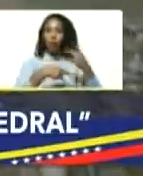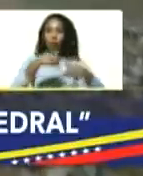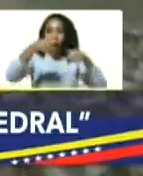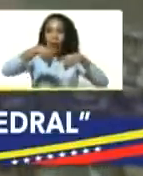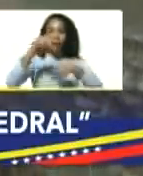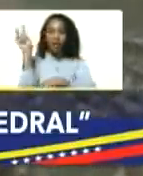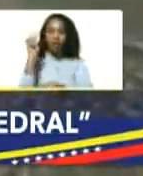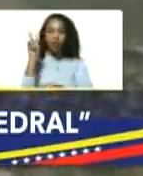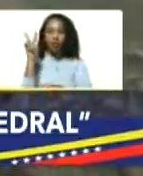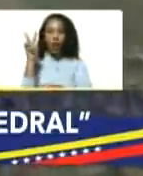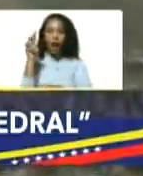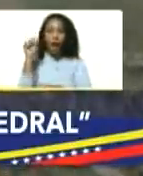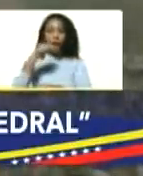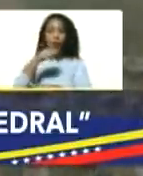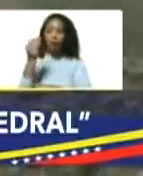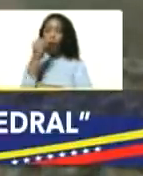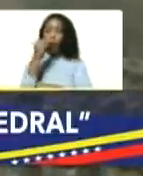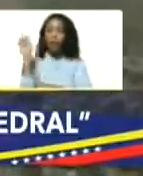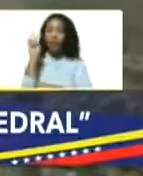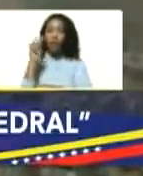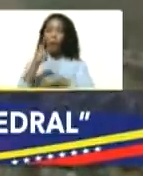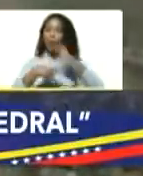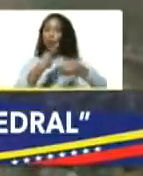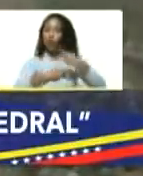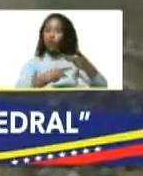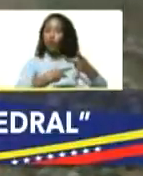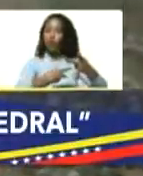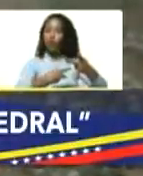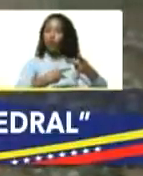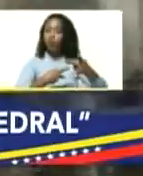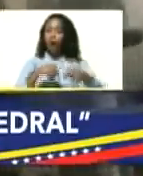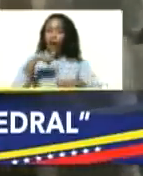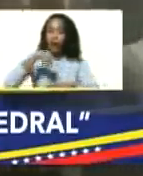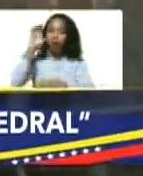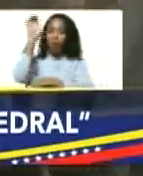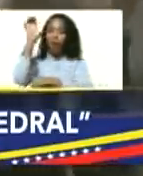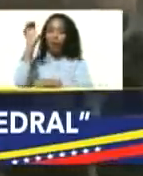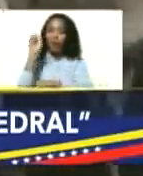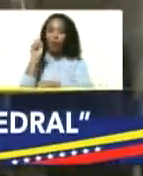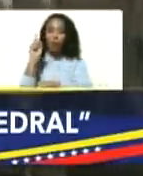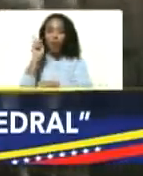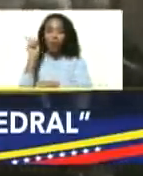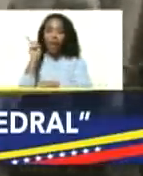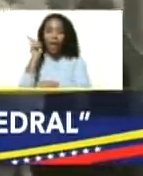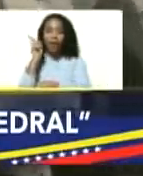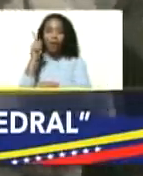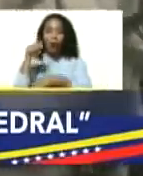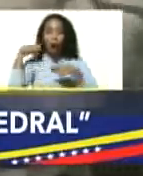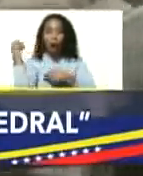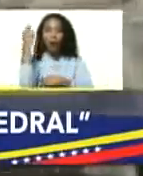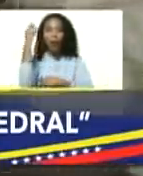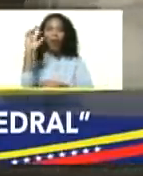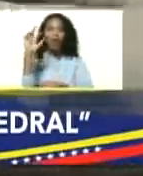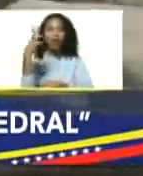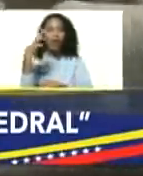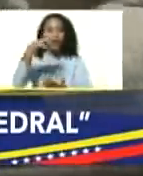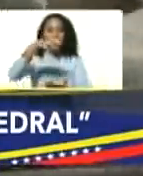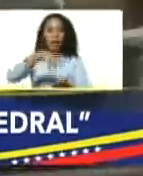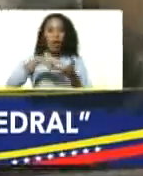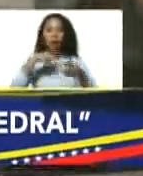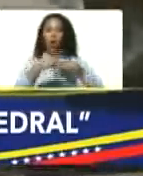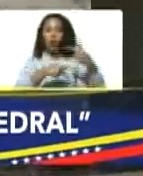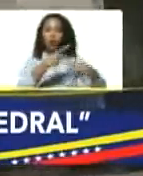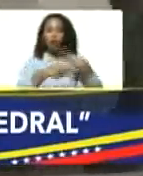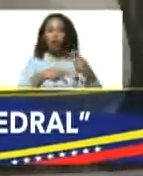venezuela que consumimos en venezuela producirlo en el país y uno de esos apuré es el tercer estado productor